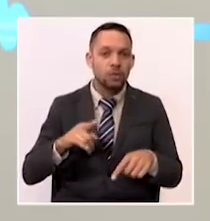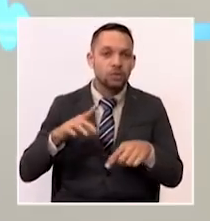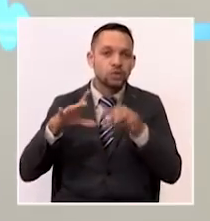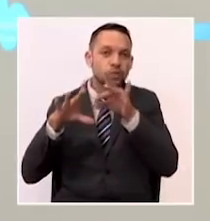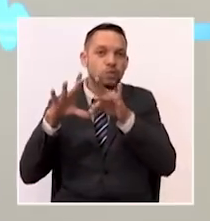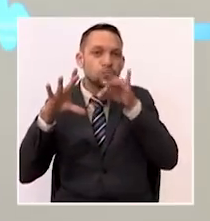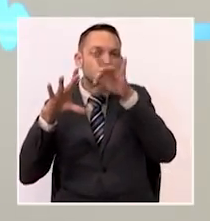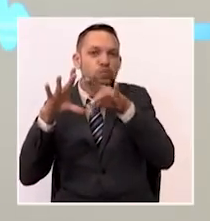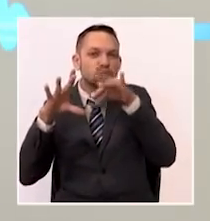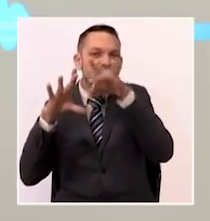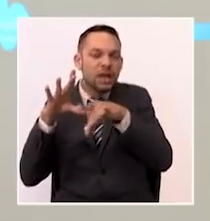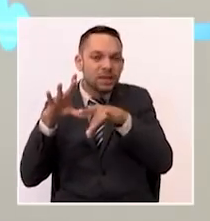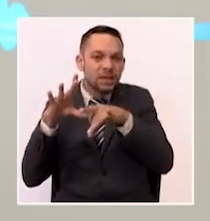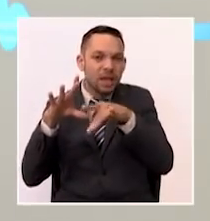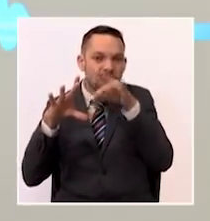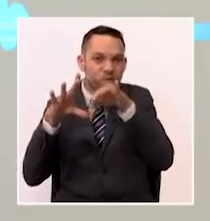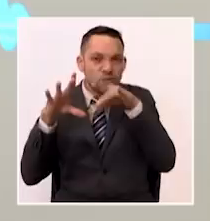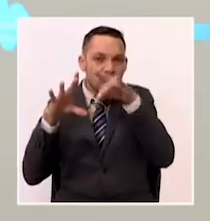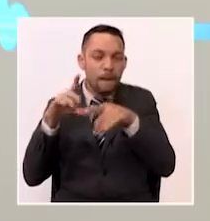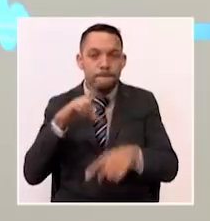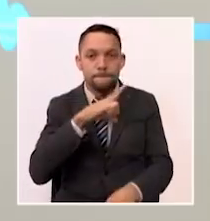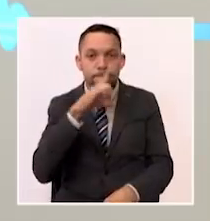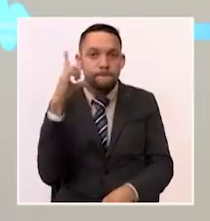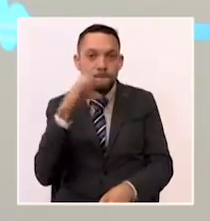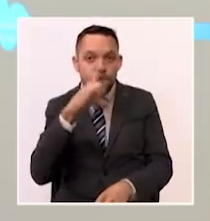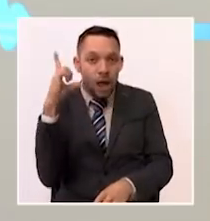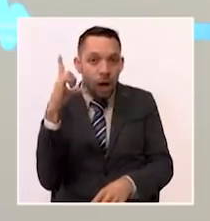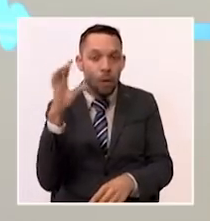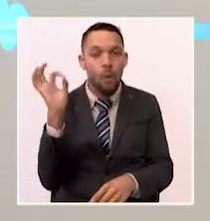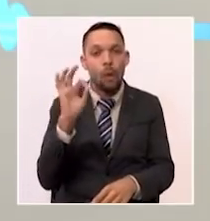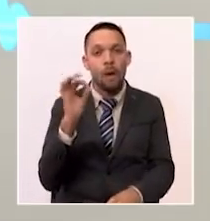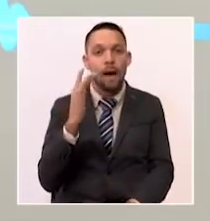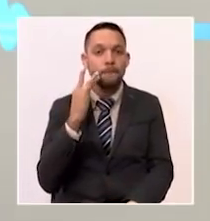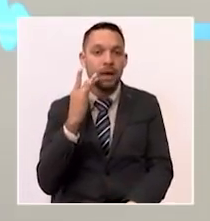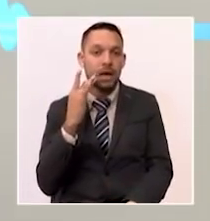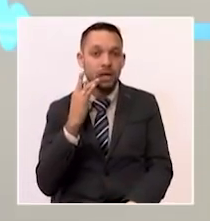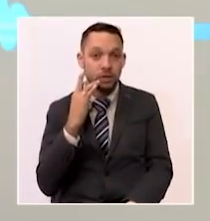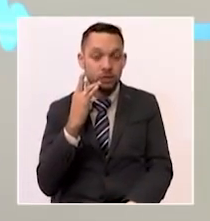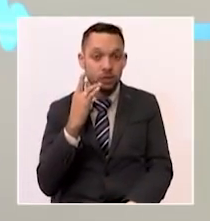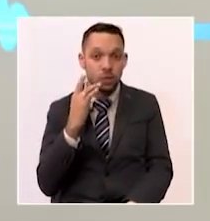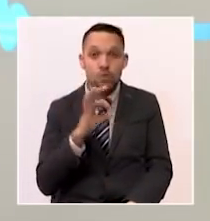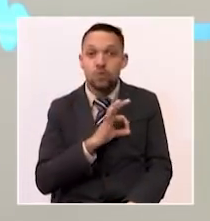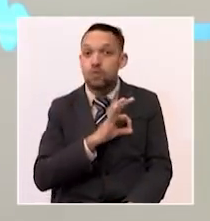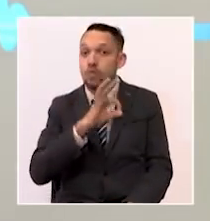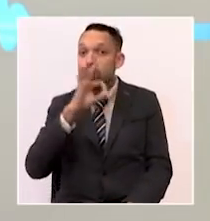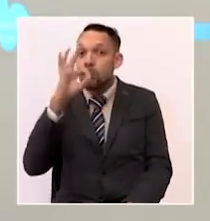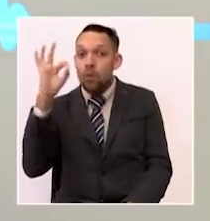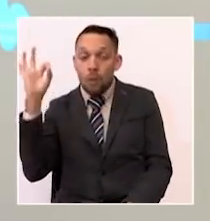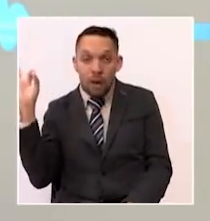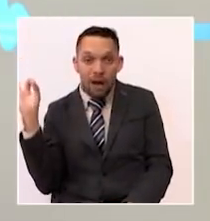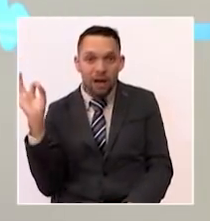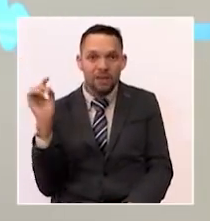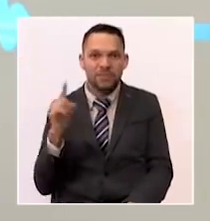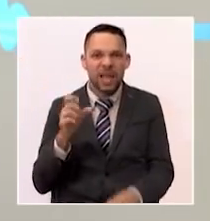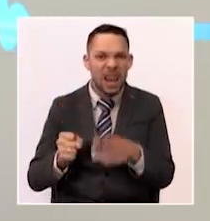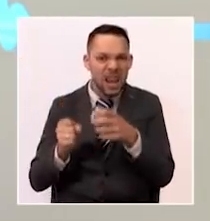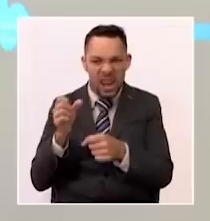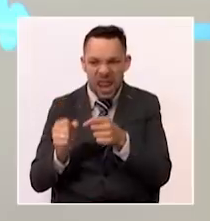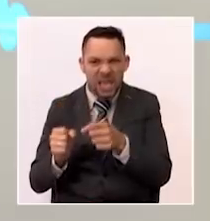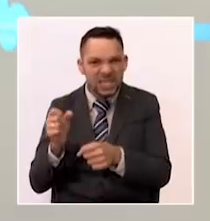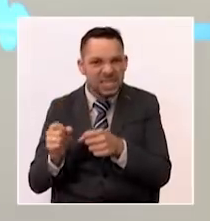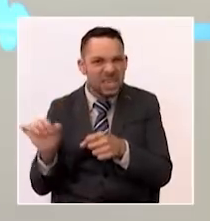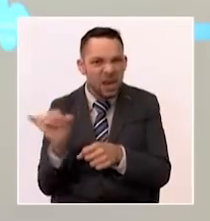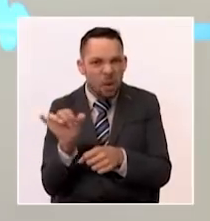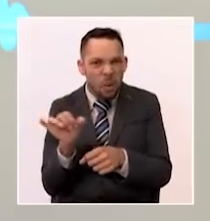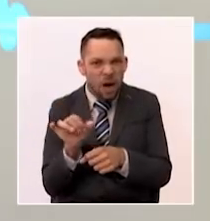entre transparente, blanco claro o amarillo claro. Nunca es grumoso como leche cortada, no debe